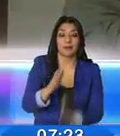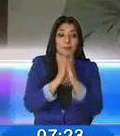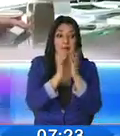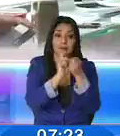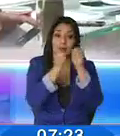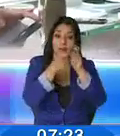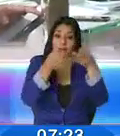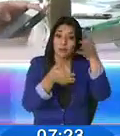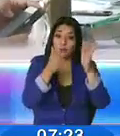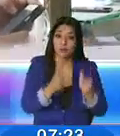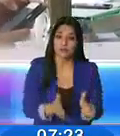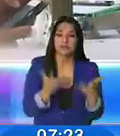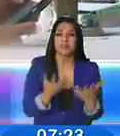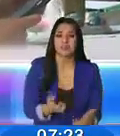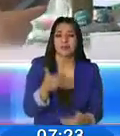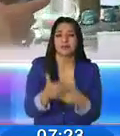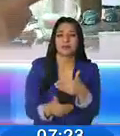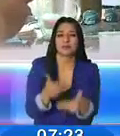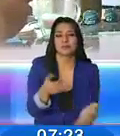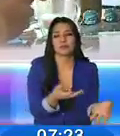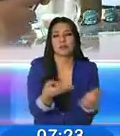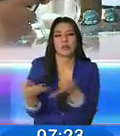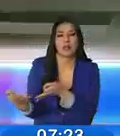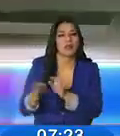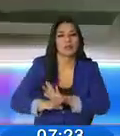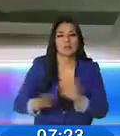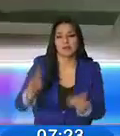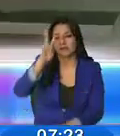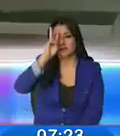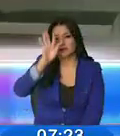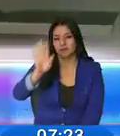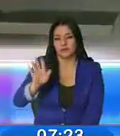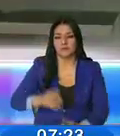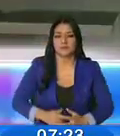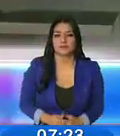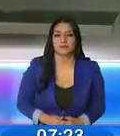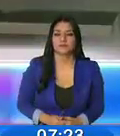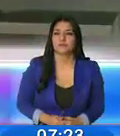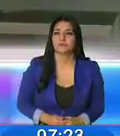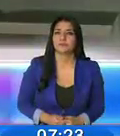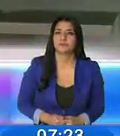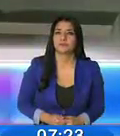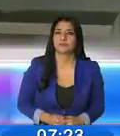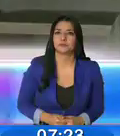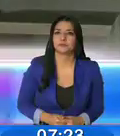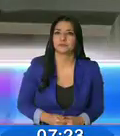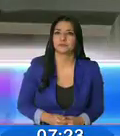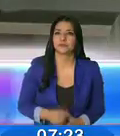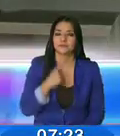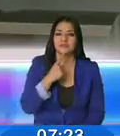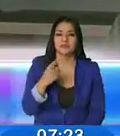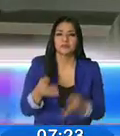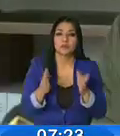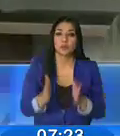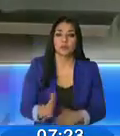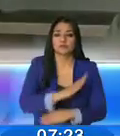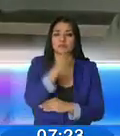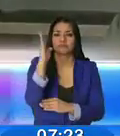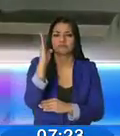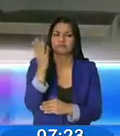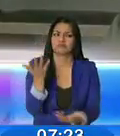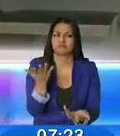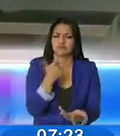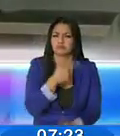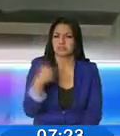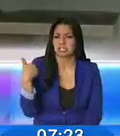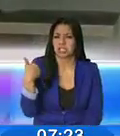que se quiere es dilatar el desarrollo del proceso. Alegando además una imparcialidad que no existe, y